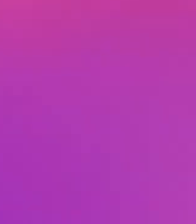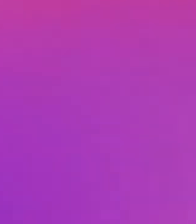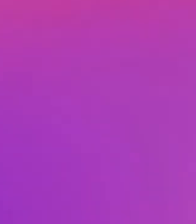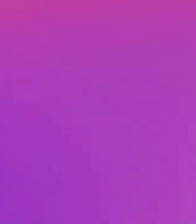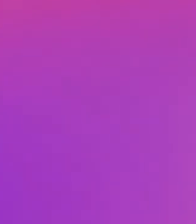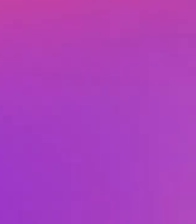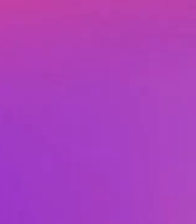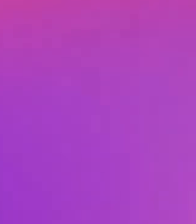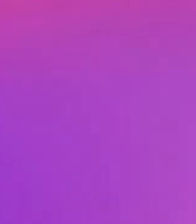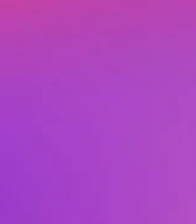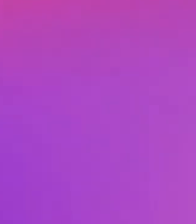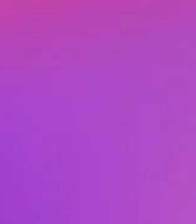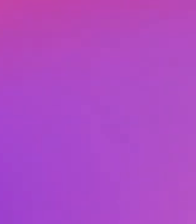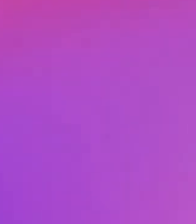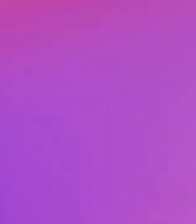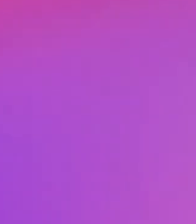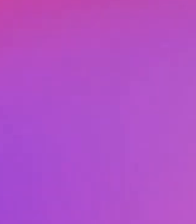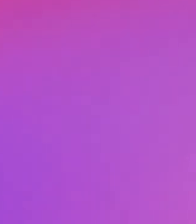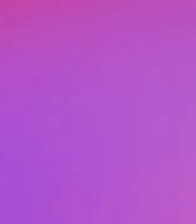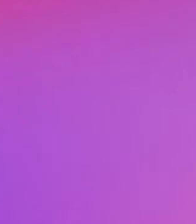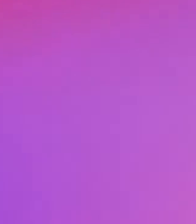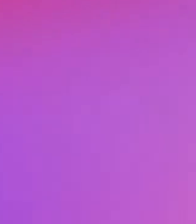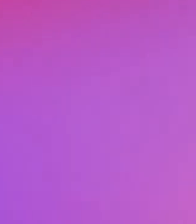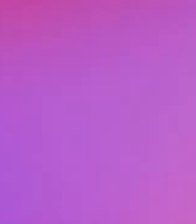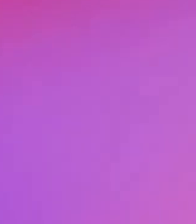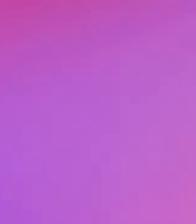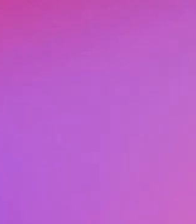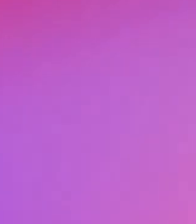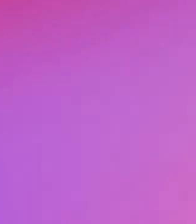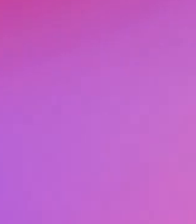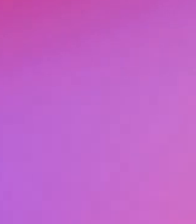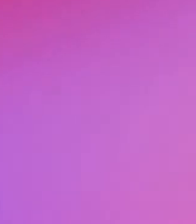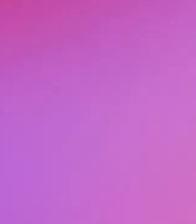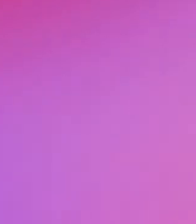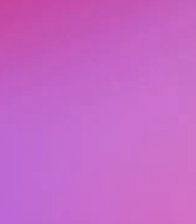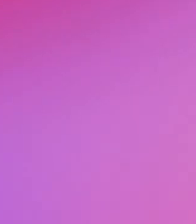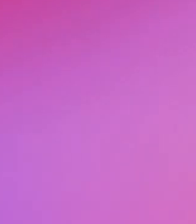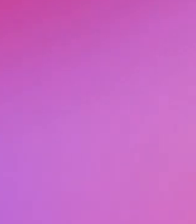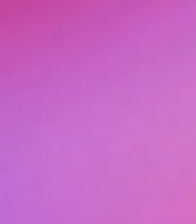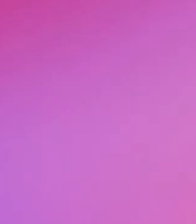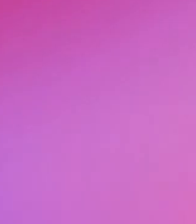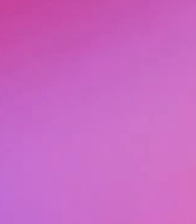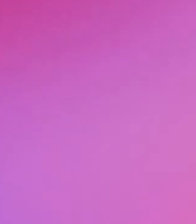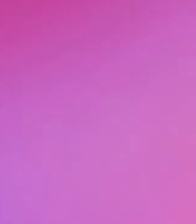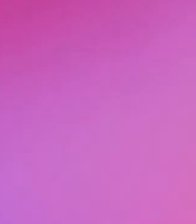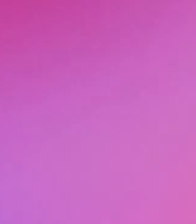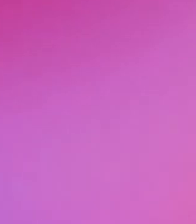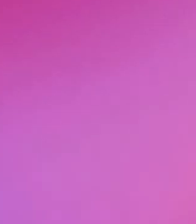conalitec.cep.gov.mx. Y recuerda que también cuentas con el sitio